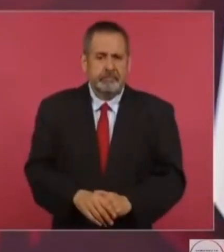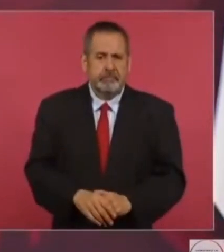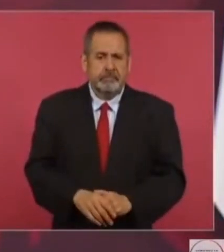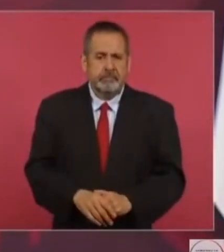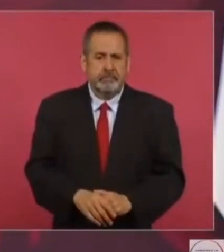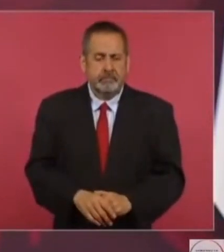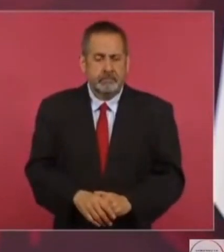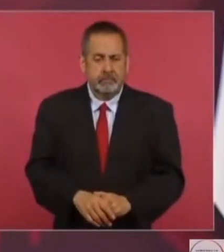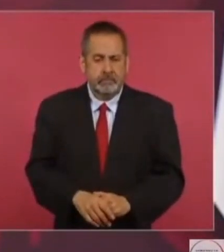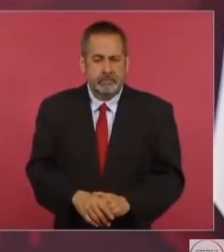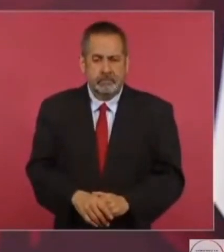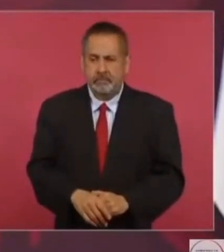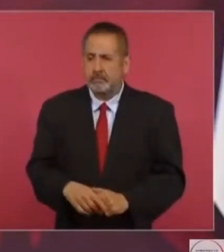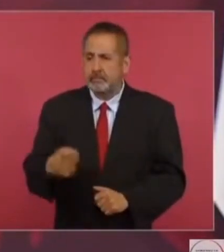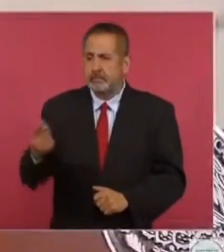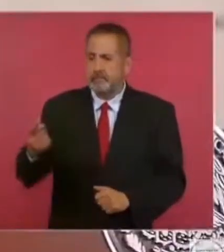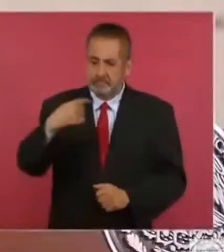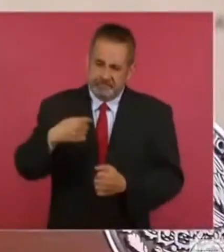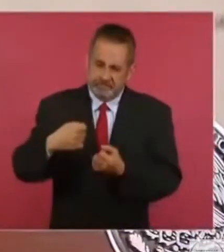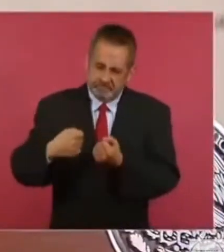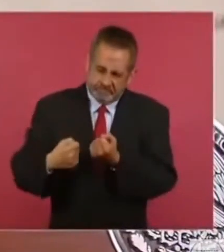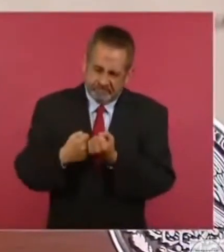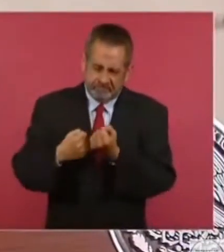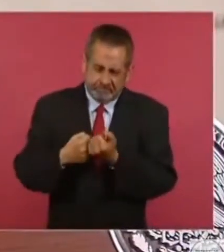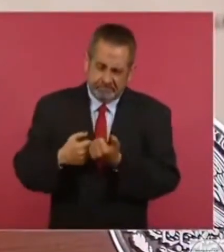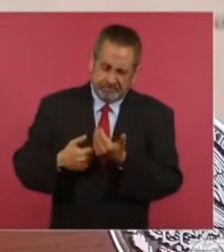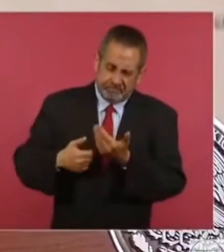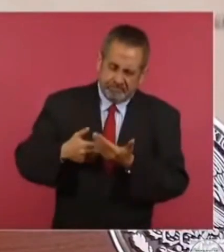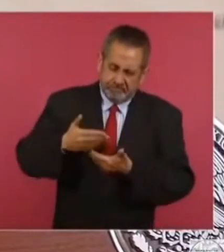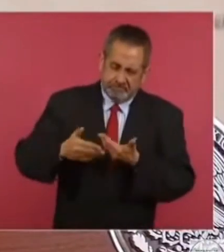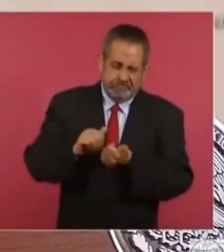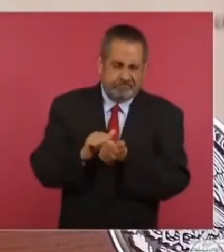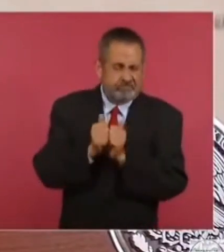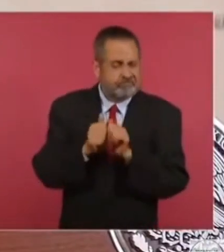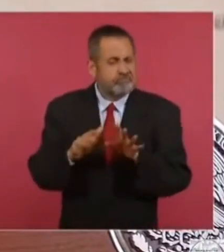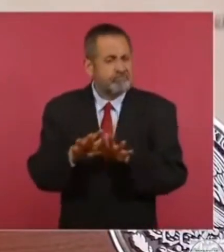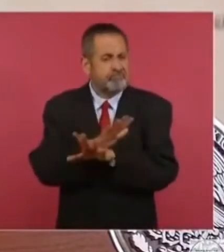y el motor de la transformación es el pueblo.